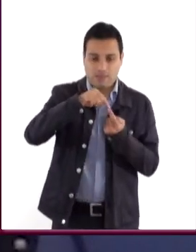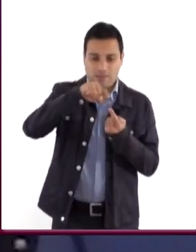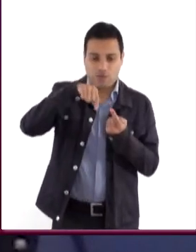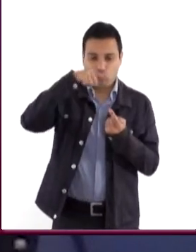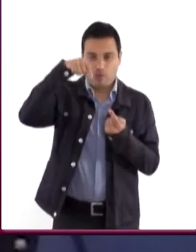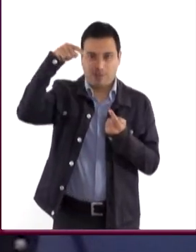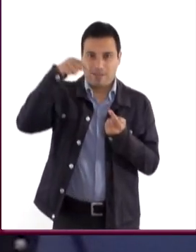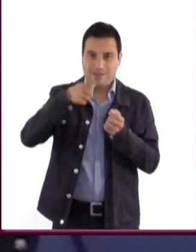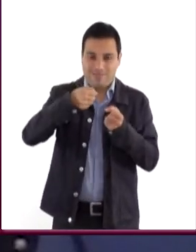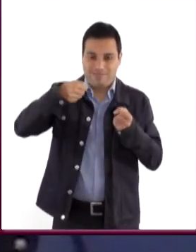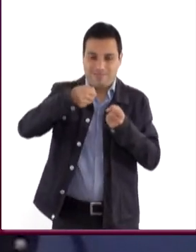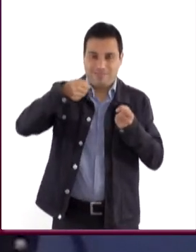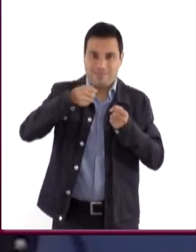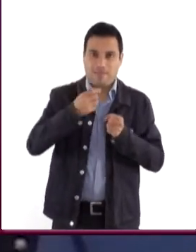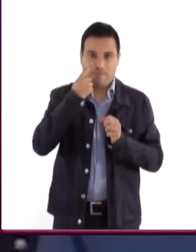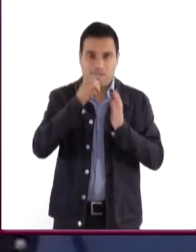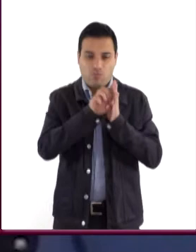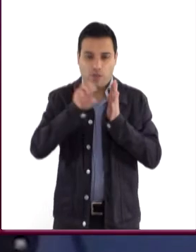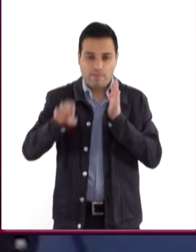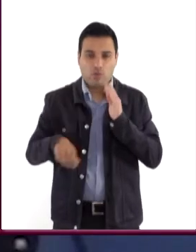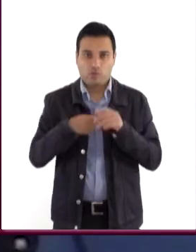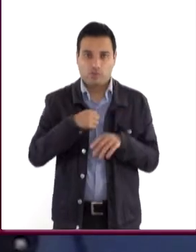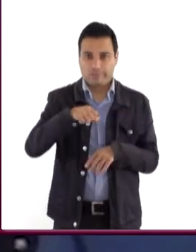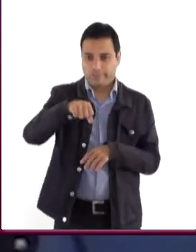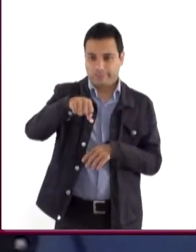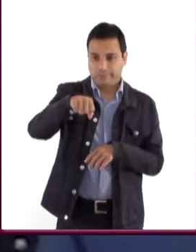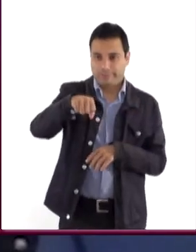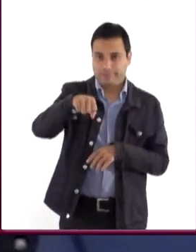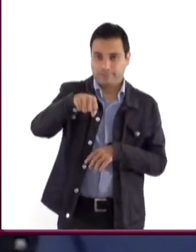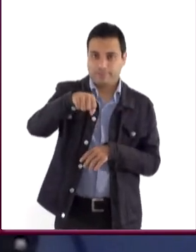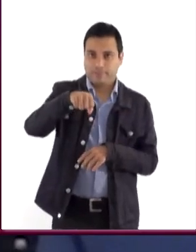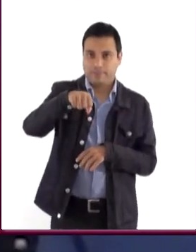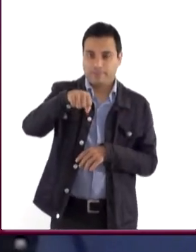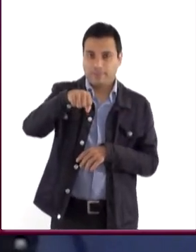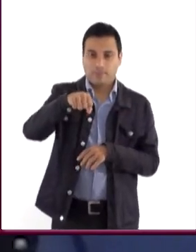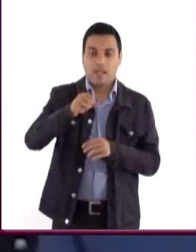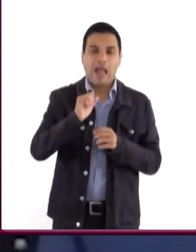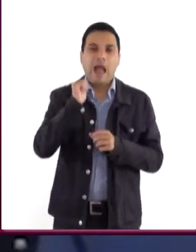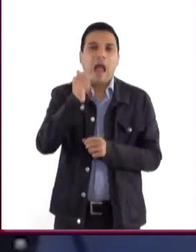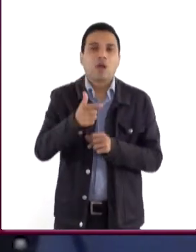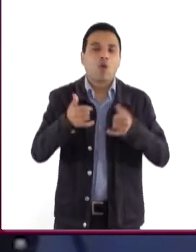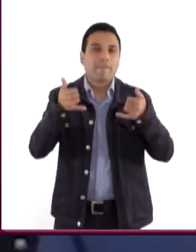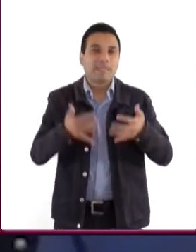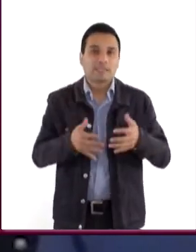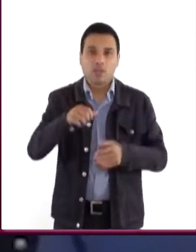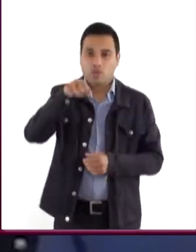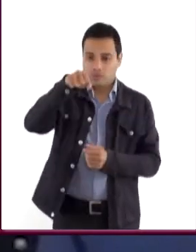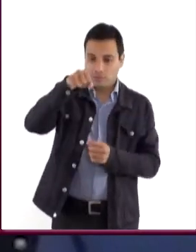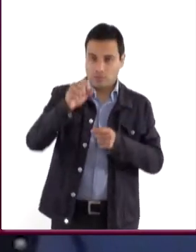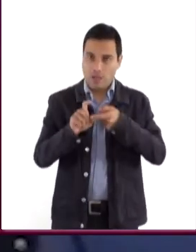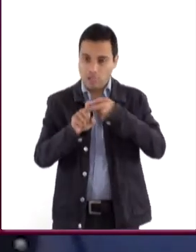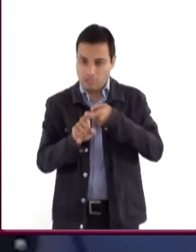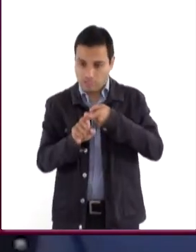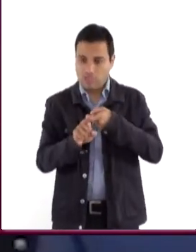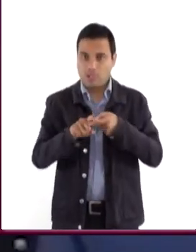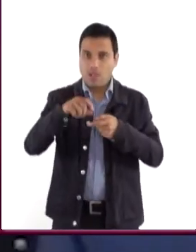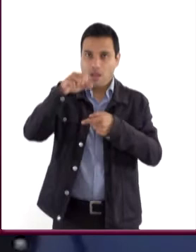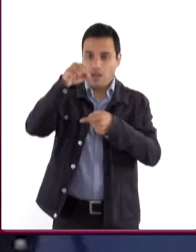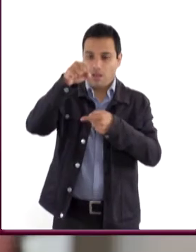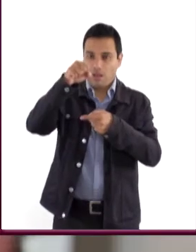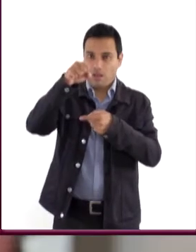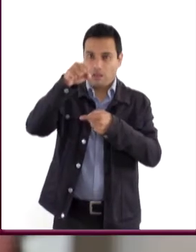cuando nosotros tenemos la mano aquí y lo agarramos de un extremo y le ponemos una masa, sabemos que el resorte se va a